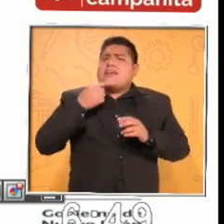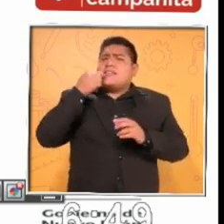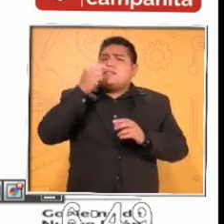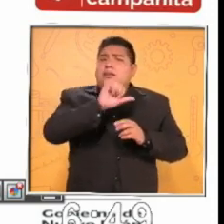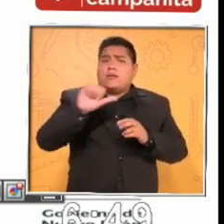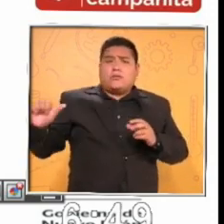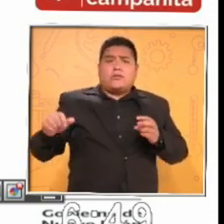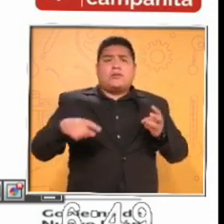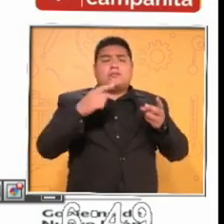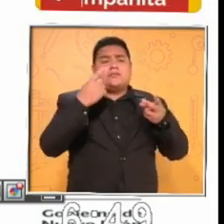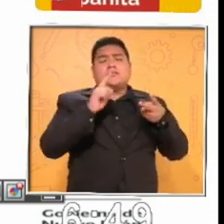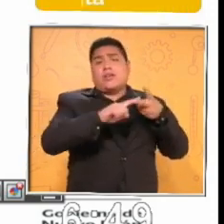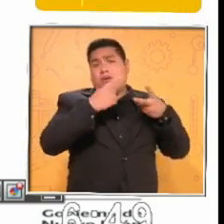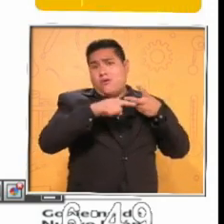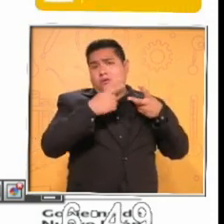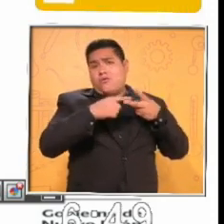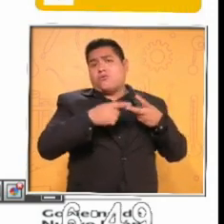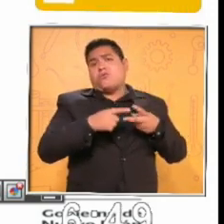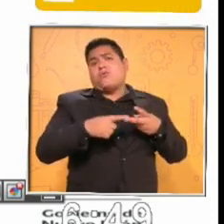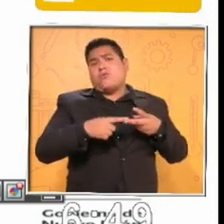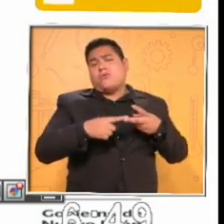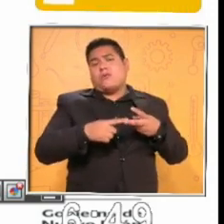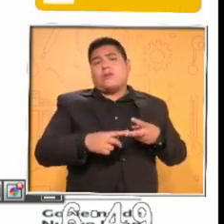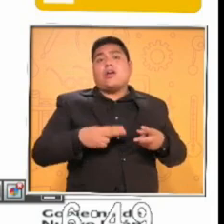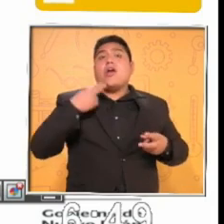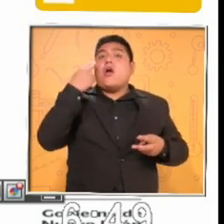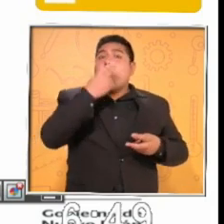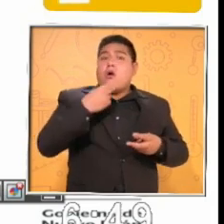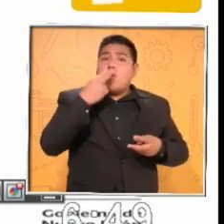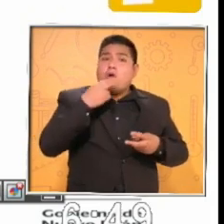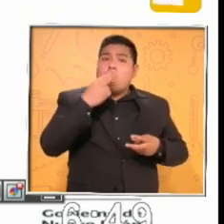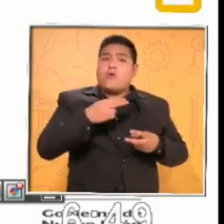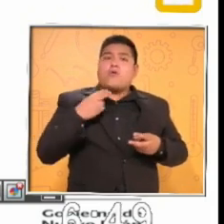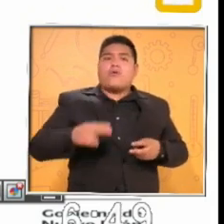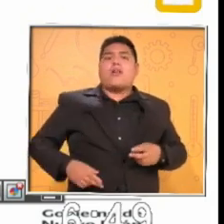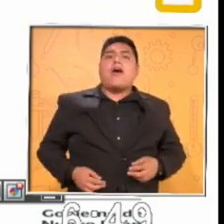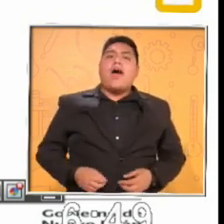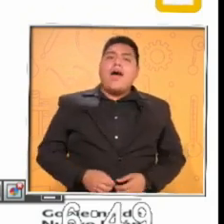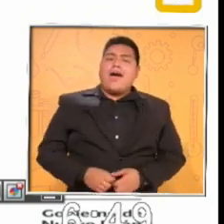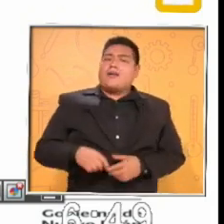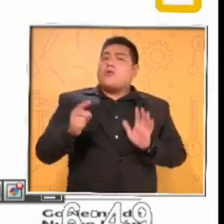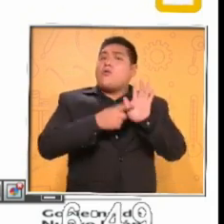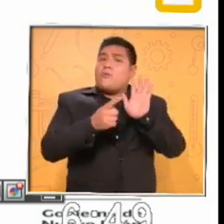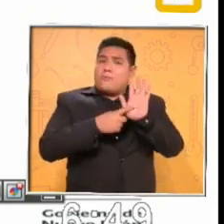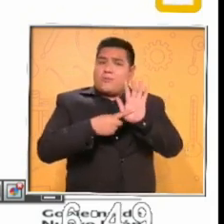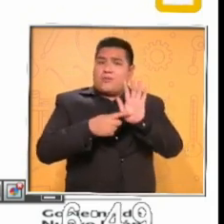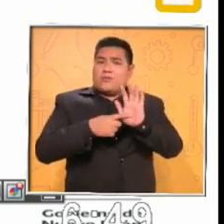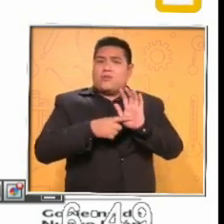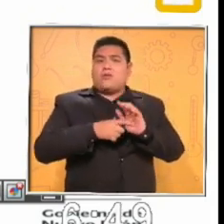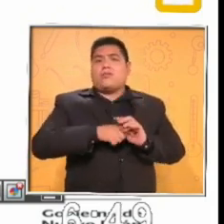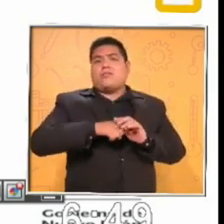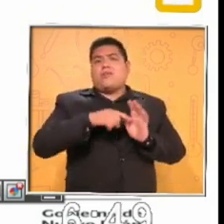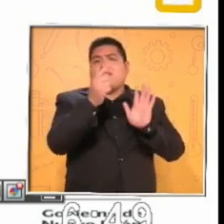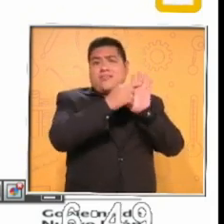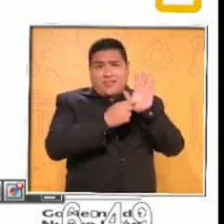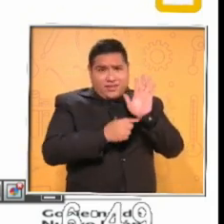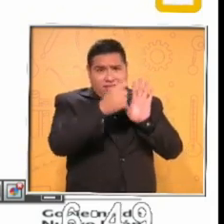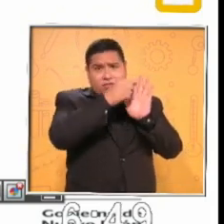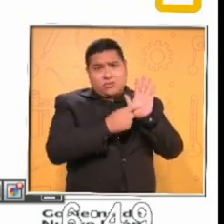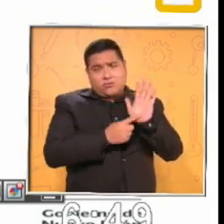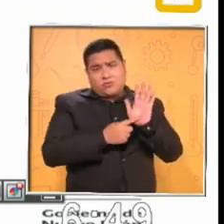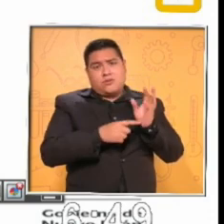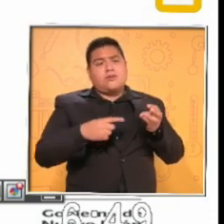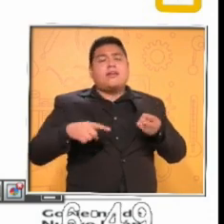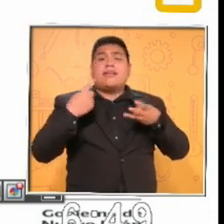segundo párrafo, yo les sugiero que utilicen un argumento de datos. Y en el tercer párrafo, les sugiero